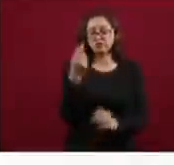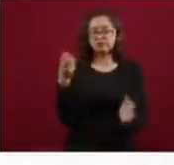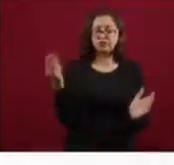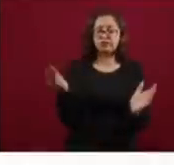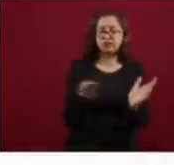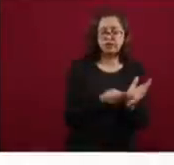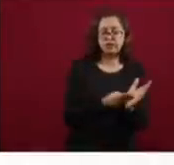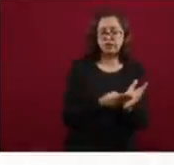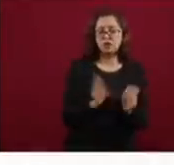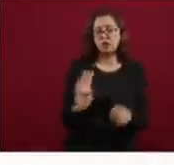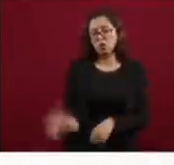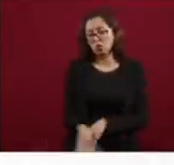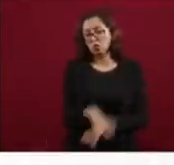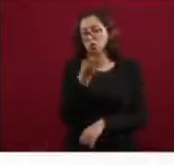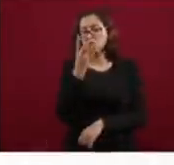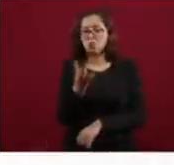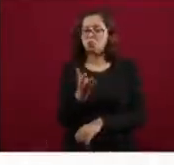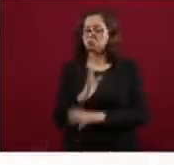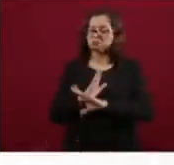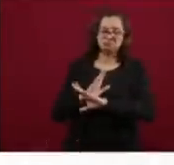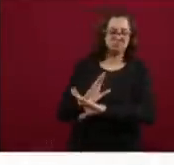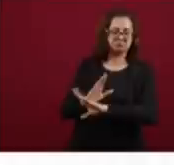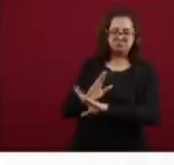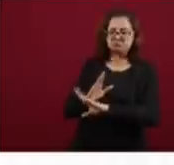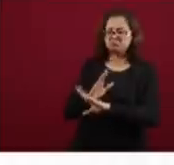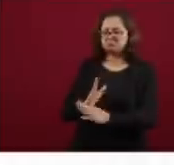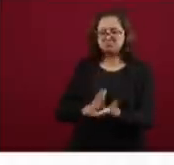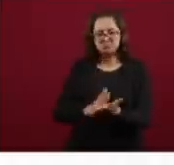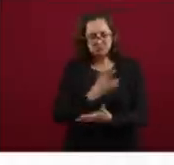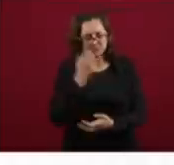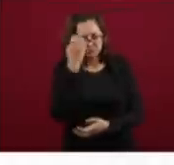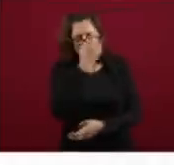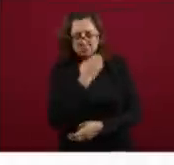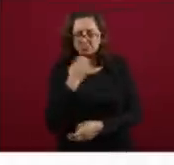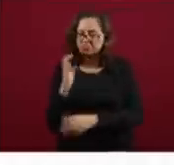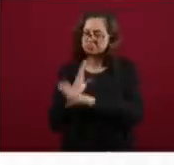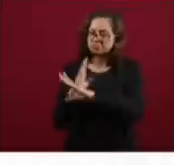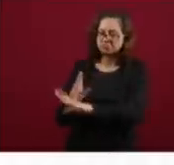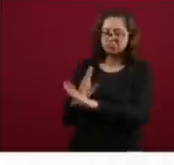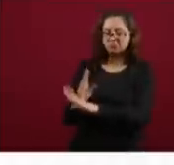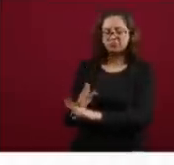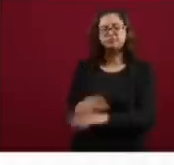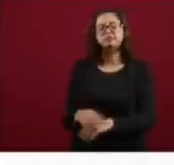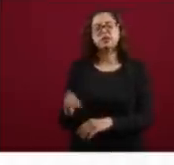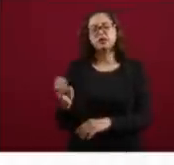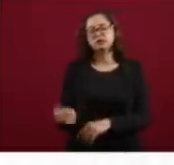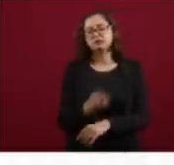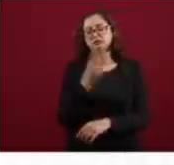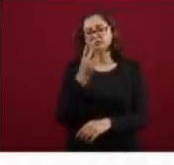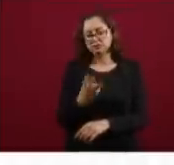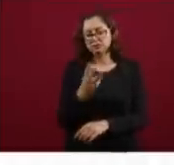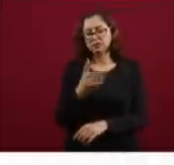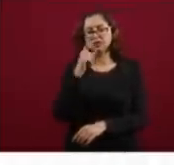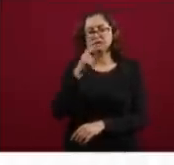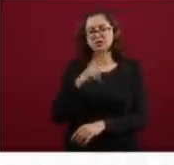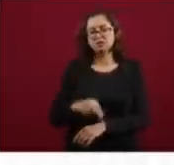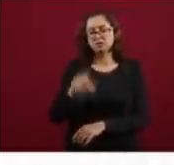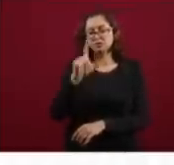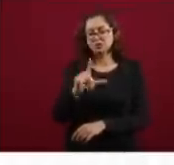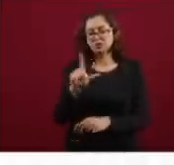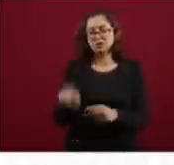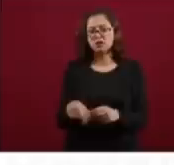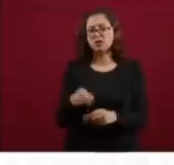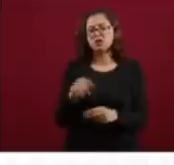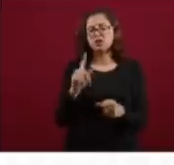44 angelitos no se dejaron verificar fueron estaciones en apodaca nuevo león gasol